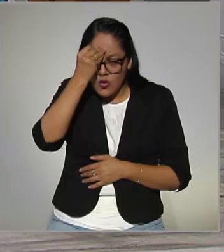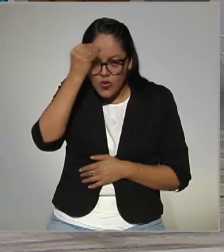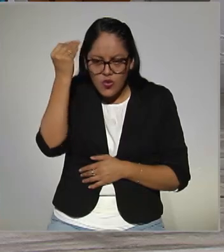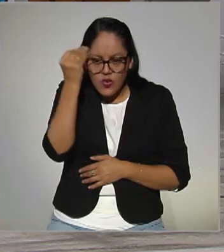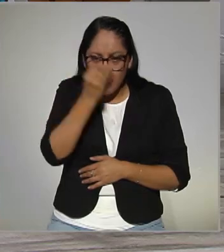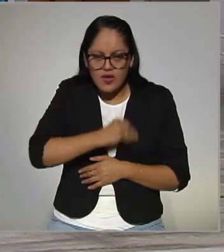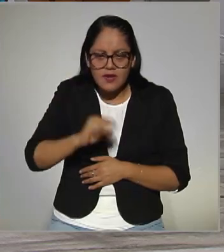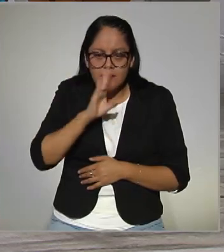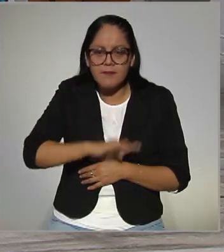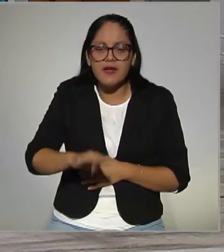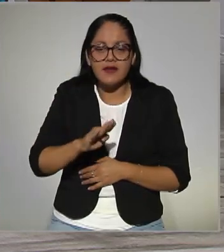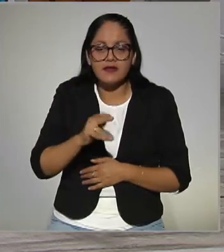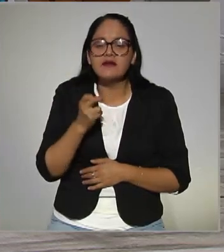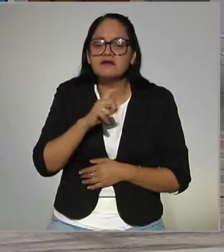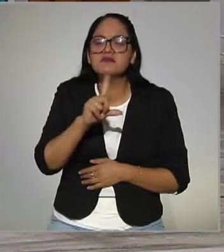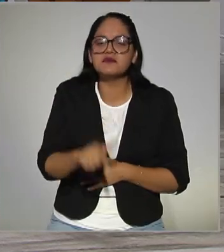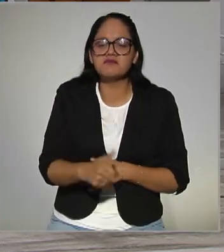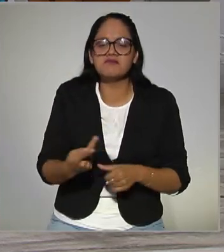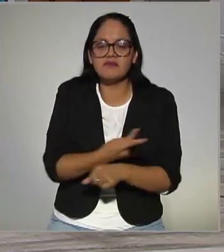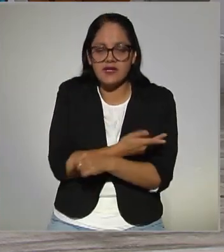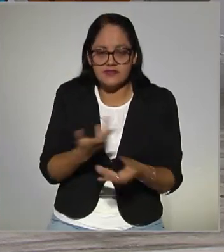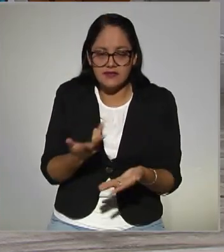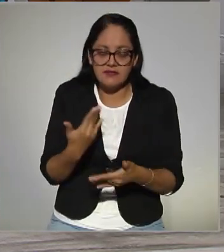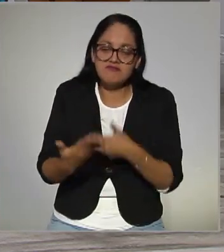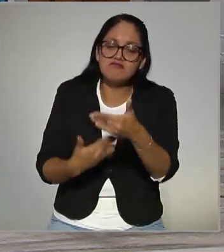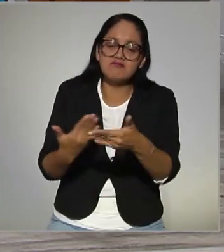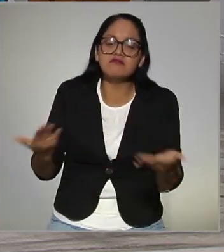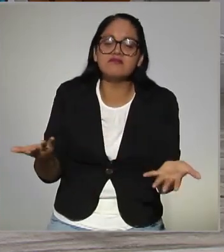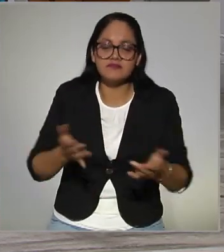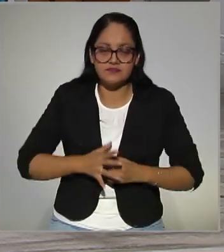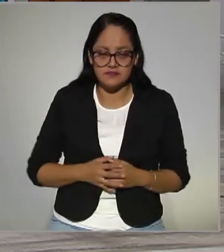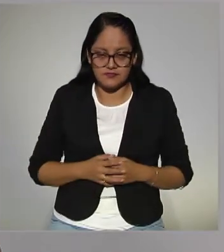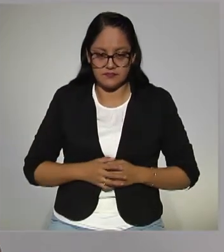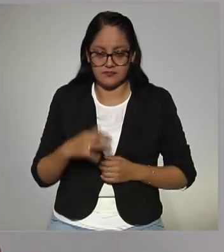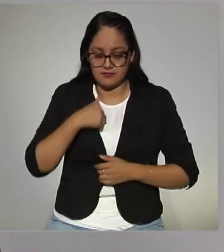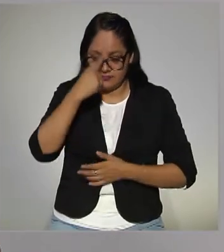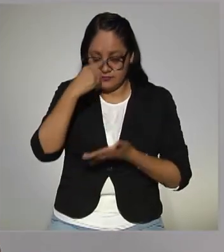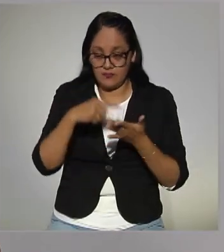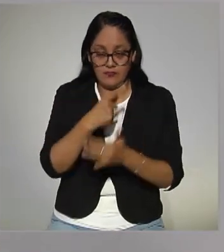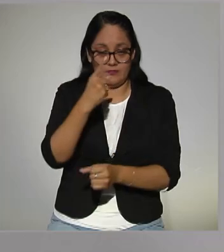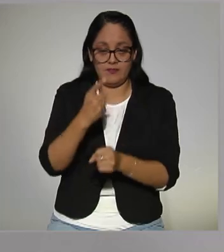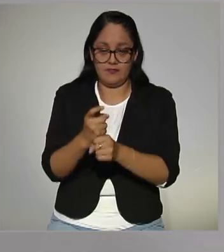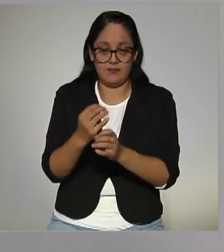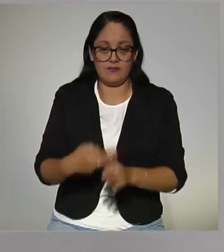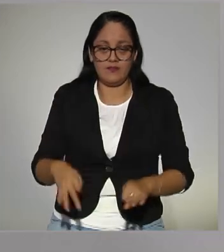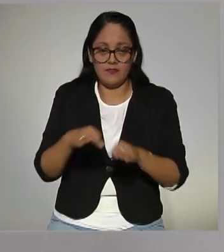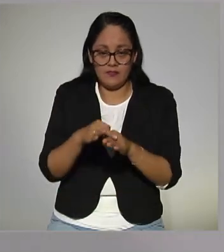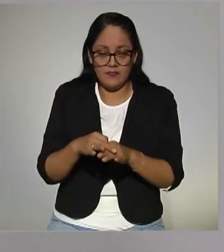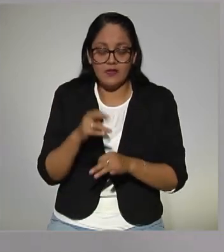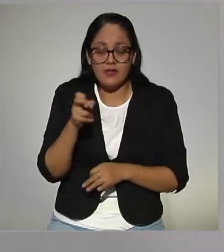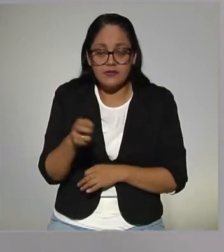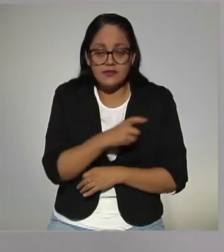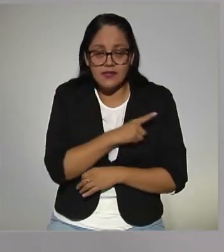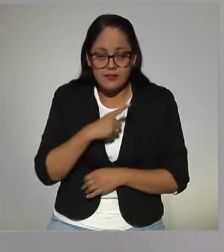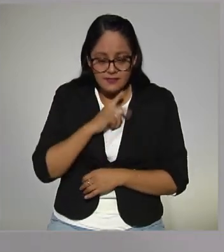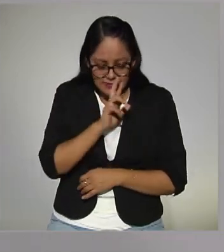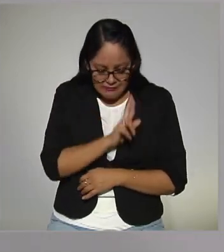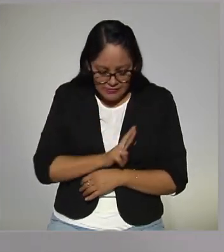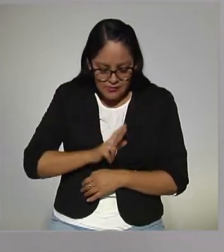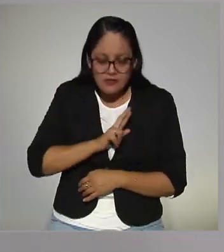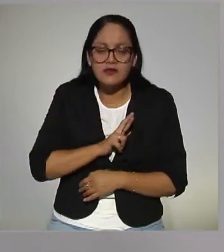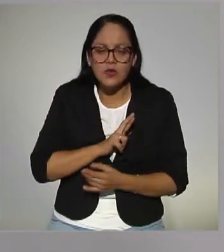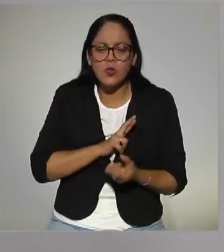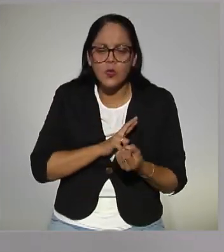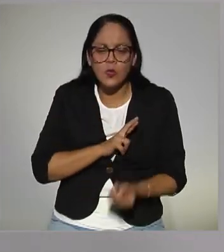mal. De ahí, ¿qué sigue? ¿A dónde vamos? Creo que lo primero y lo fundamental es validar ese resentimiento que